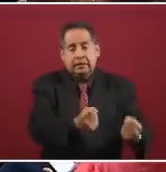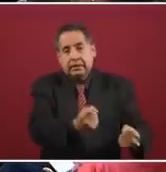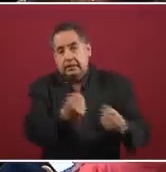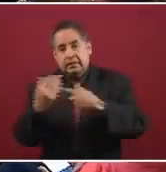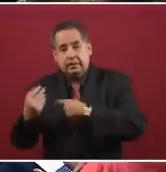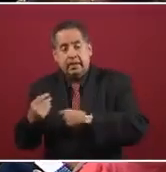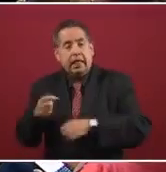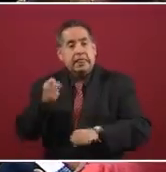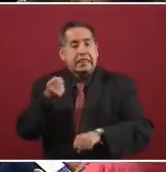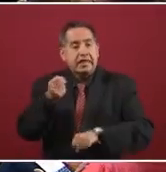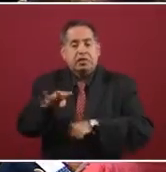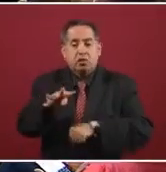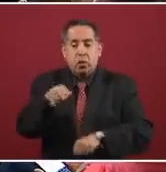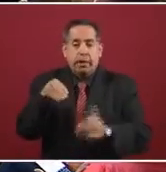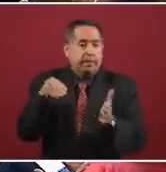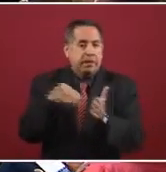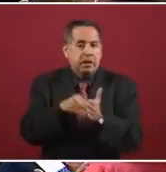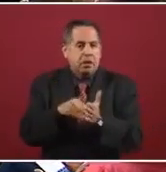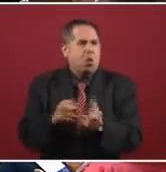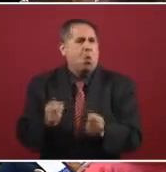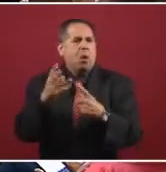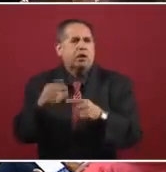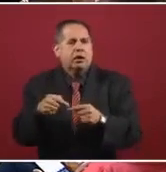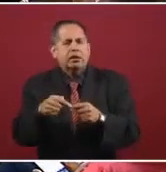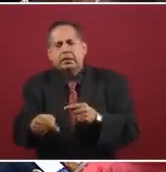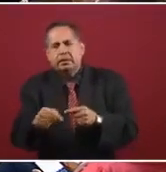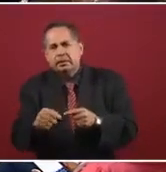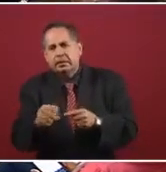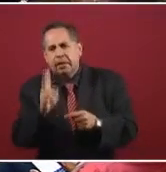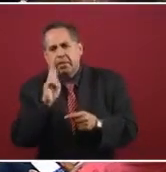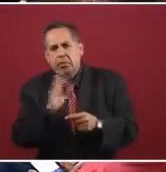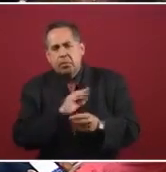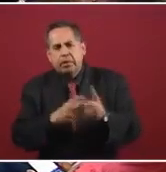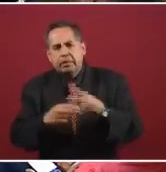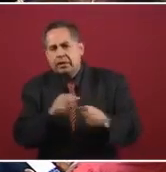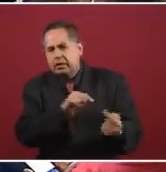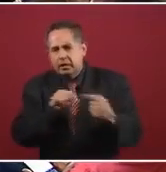mil. ¿Cuántas más están esperando ustedes?